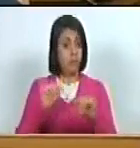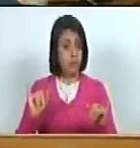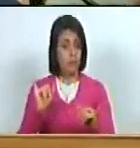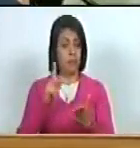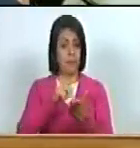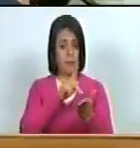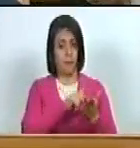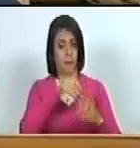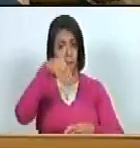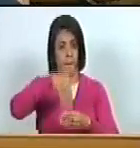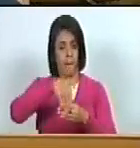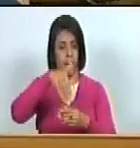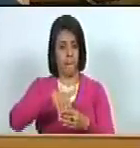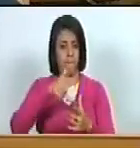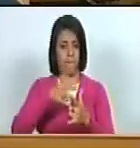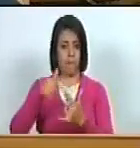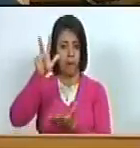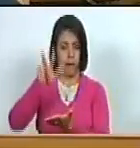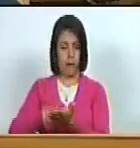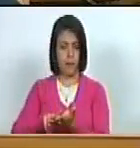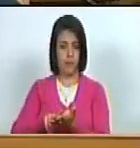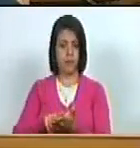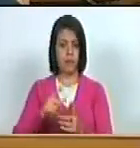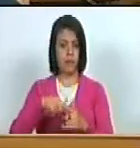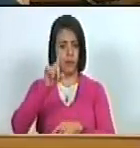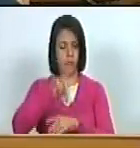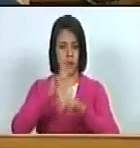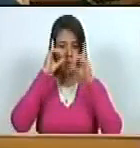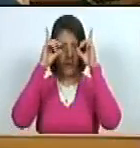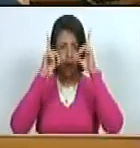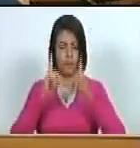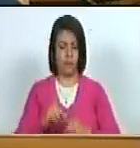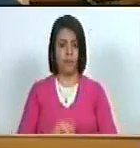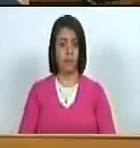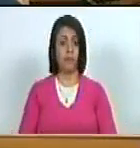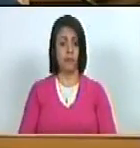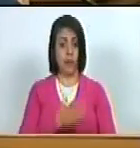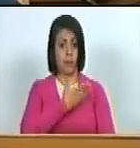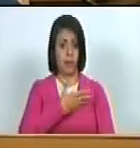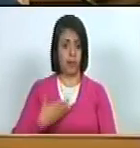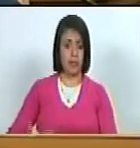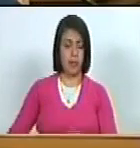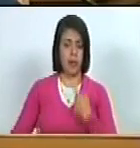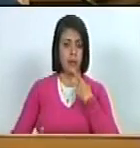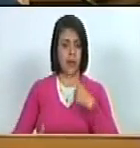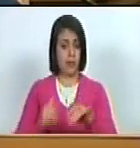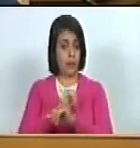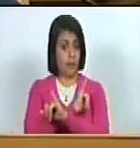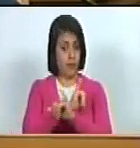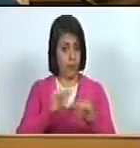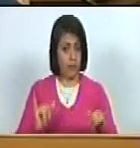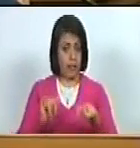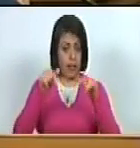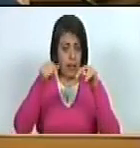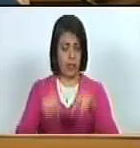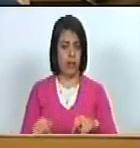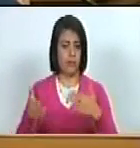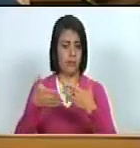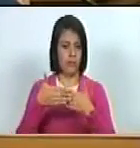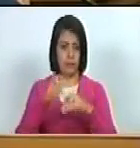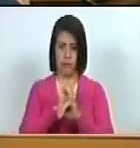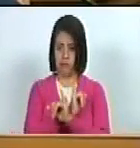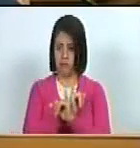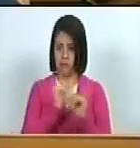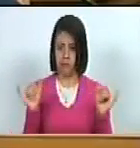intervenciones y sometido a votación resultó aprobado por unanimidad. El Presidente señaló que agotada la agenda del día, se levanta la